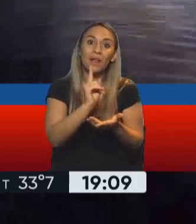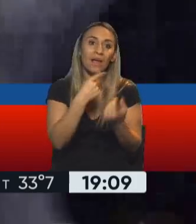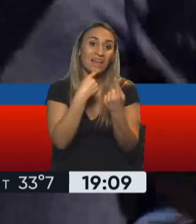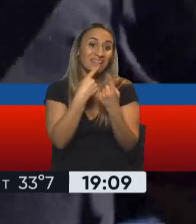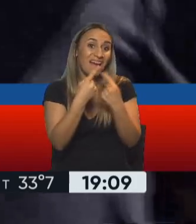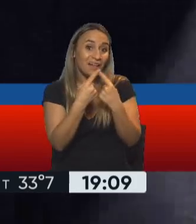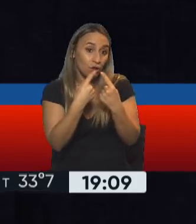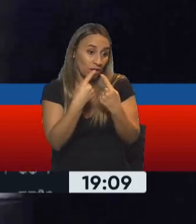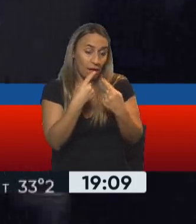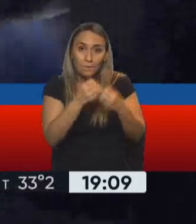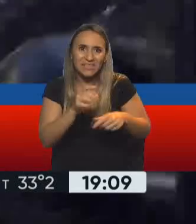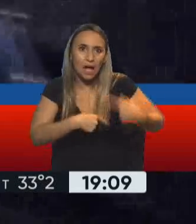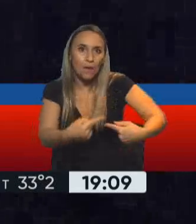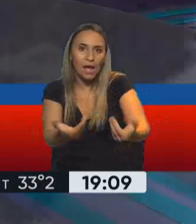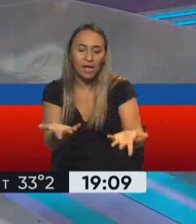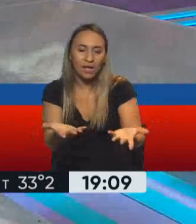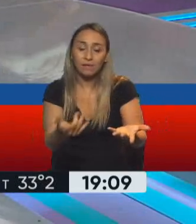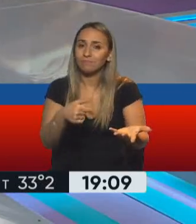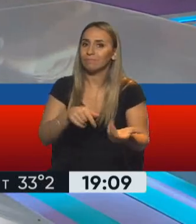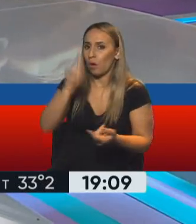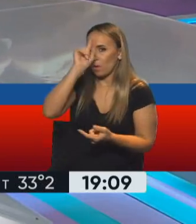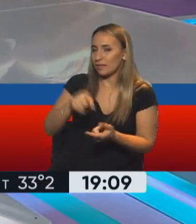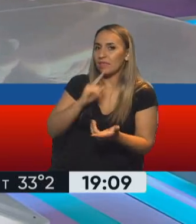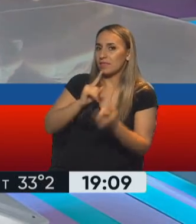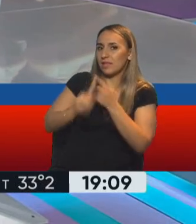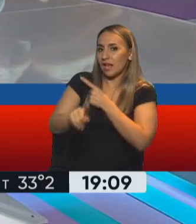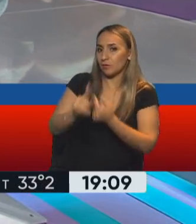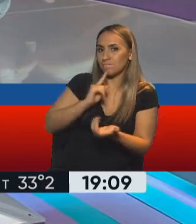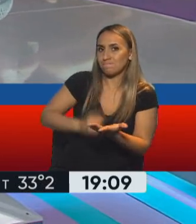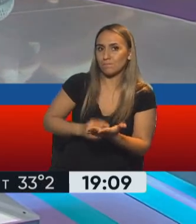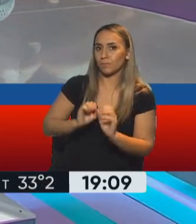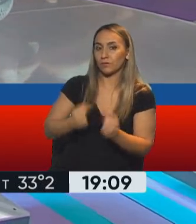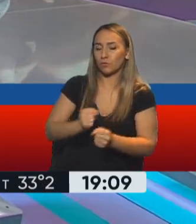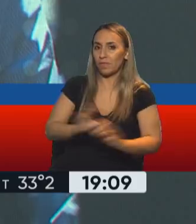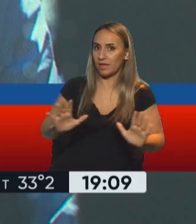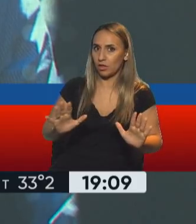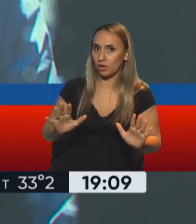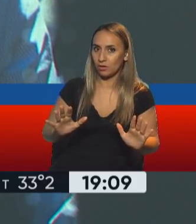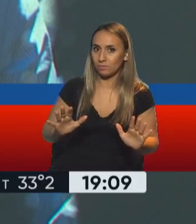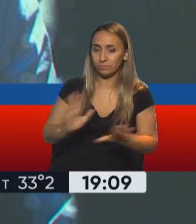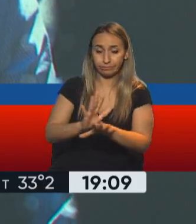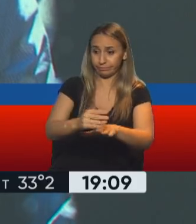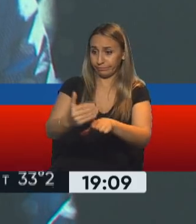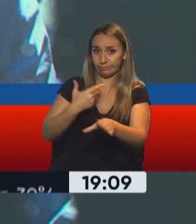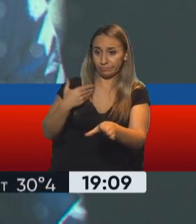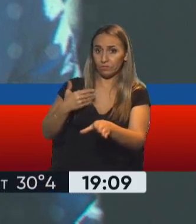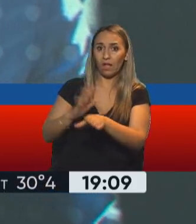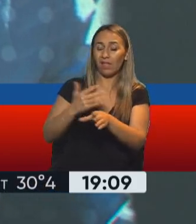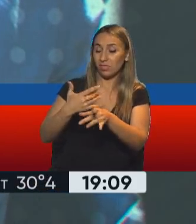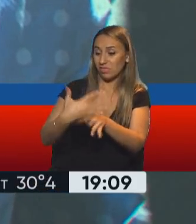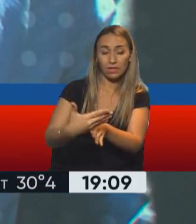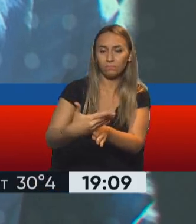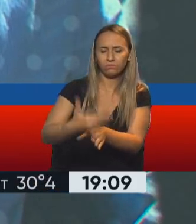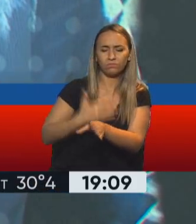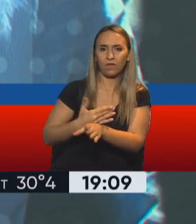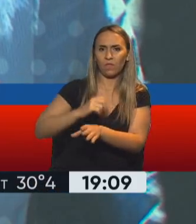estaba realizando. Claro. Acá decidieron suspenderlo antes de llegar a ese paso. Perfecto. Muy claro, Néstor. Vamos a escuchar a Pablo Lanuse. Dale.